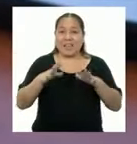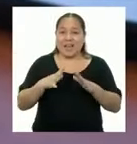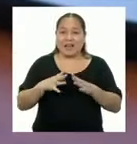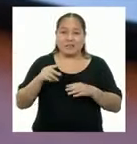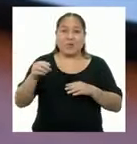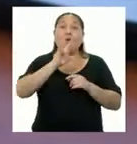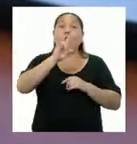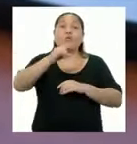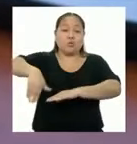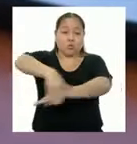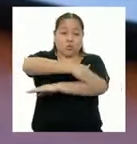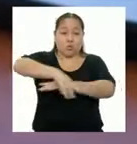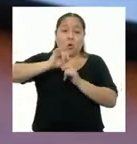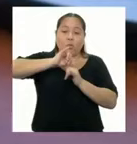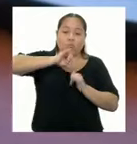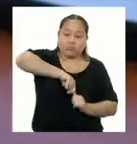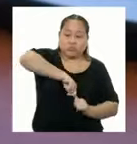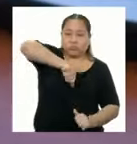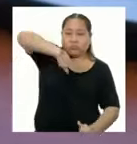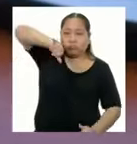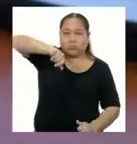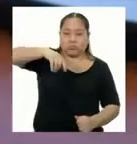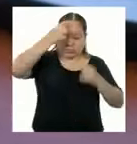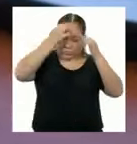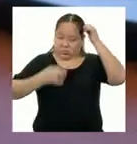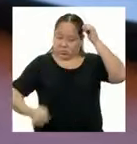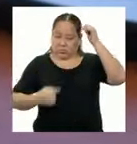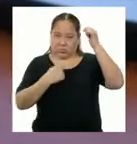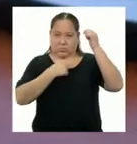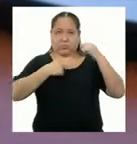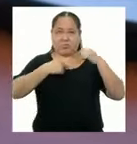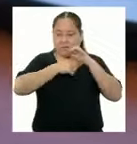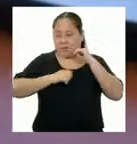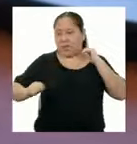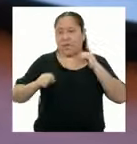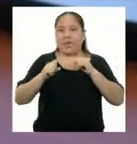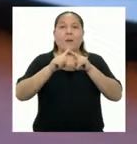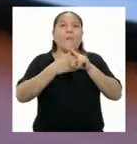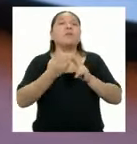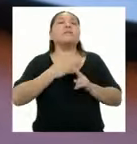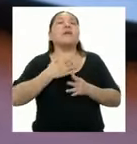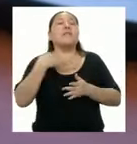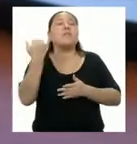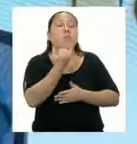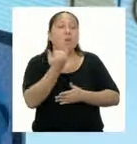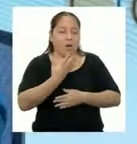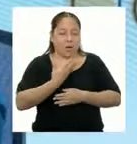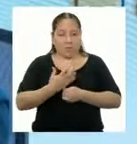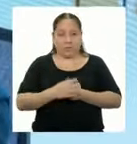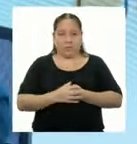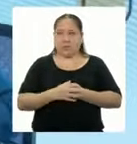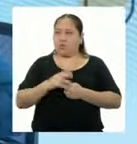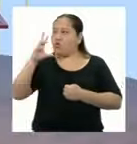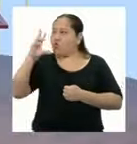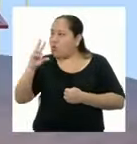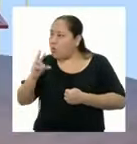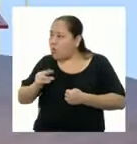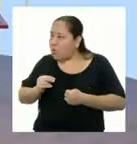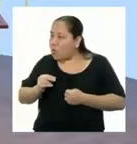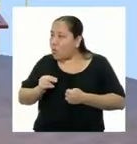tu regla o cinta métrica, tómame mis medidas y empieza a dibujarme. ¡Oh, oh!